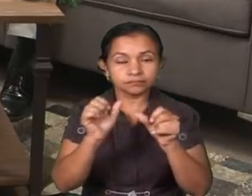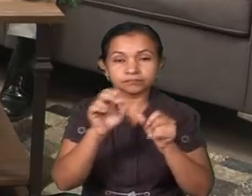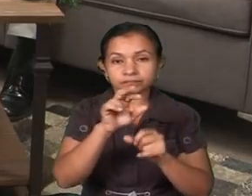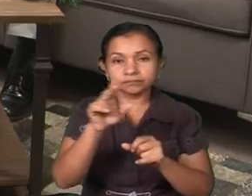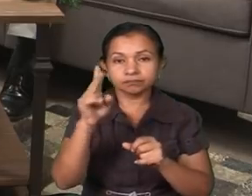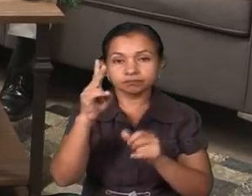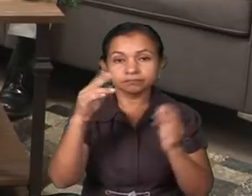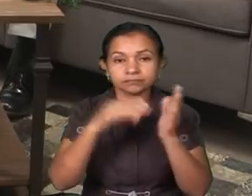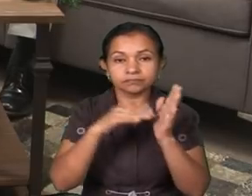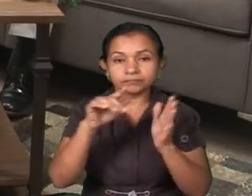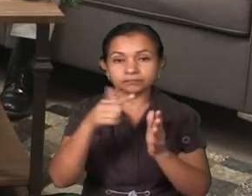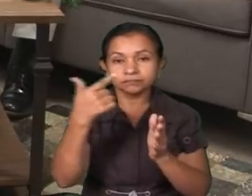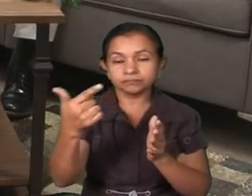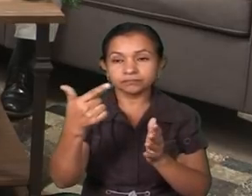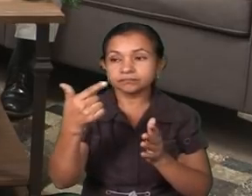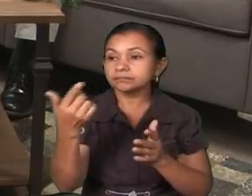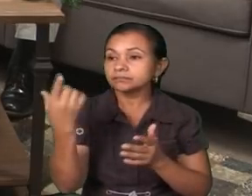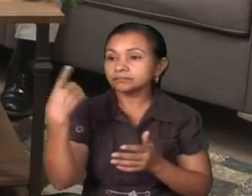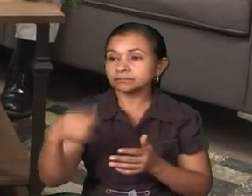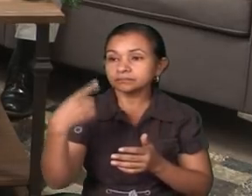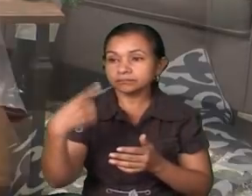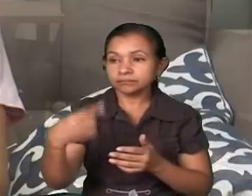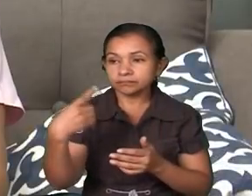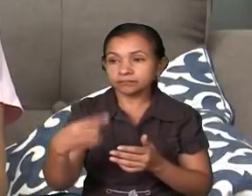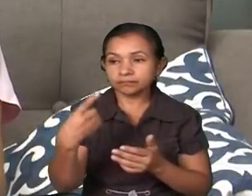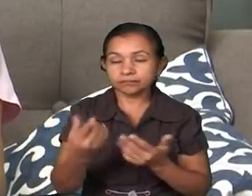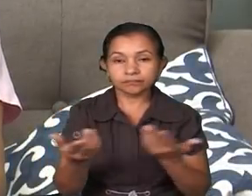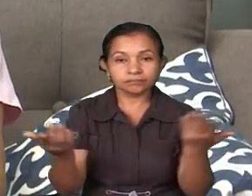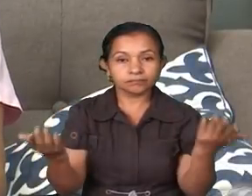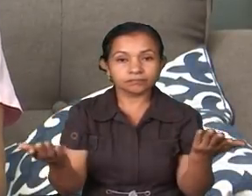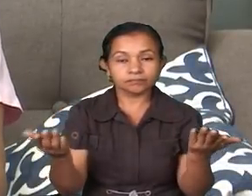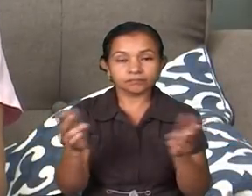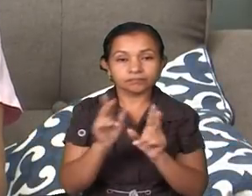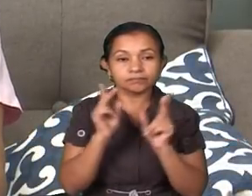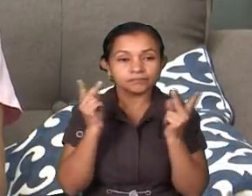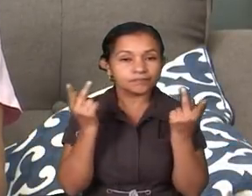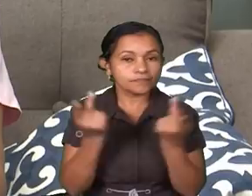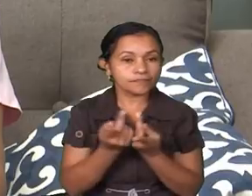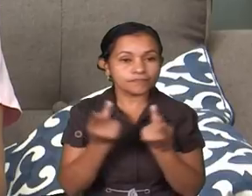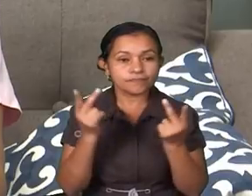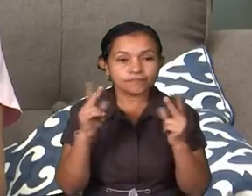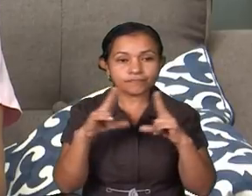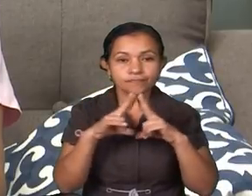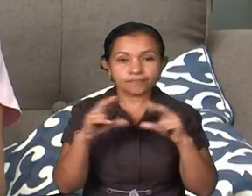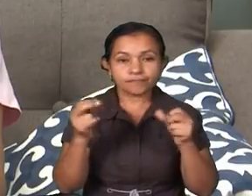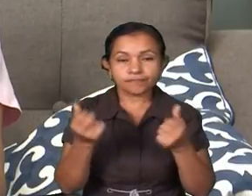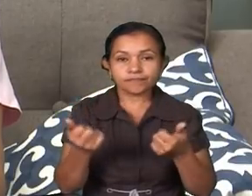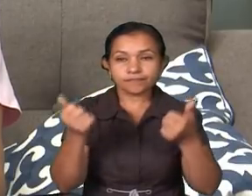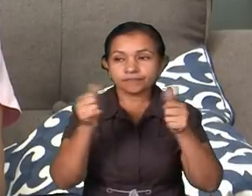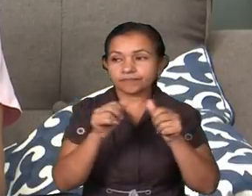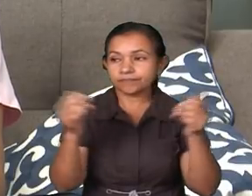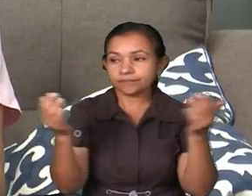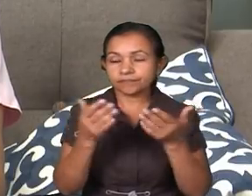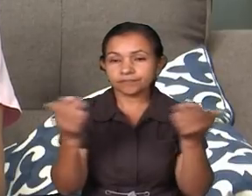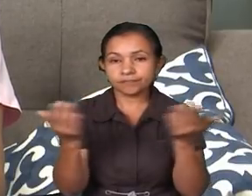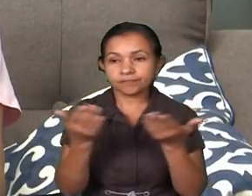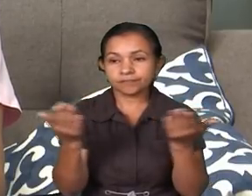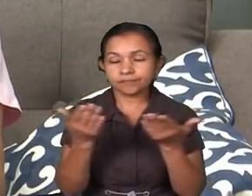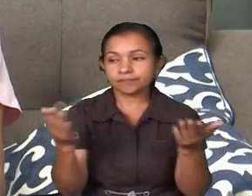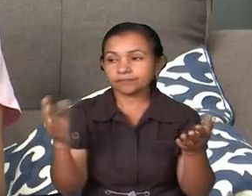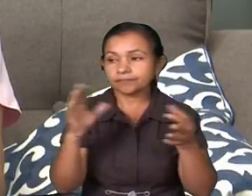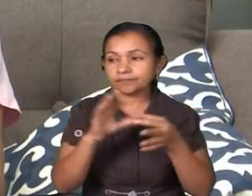del 2007 empieza un proceso de restitución de derechos en los cuales la población nicaragüense se establece como y